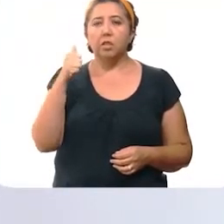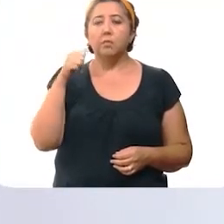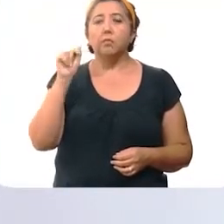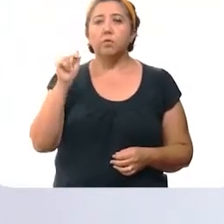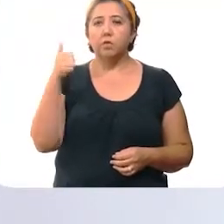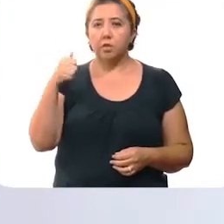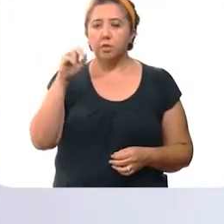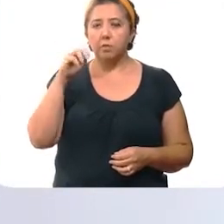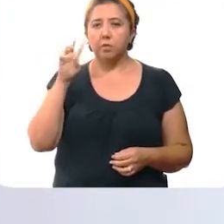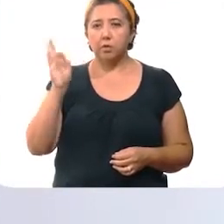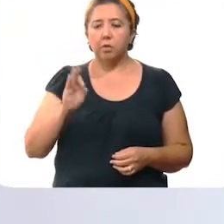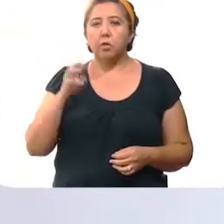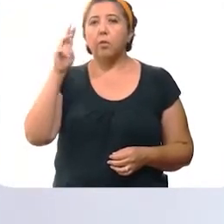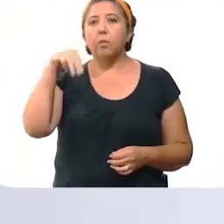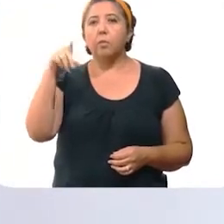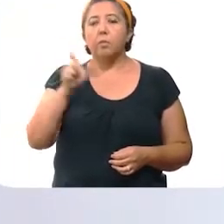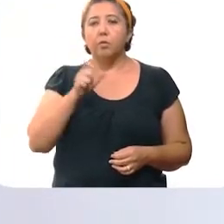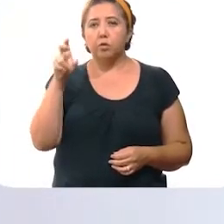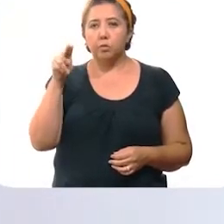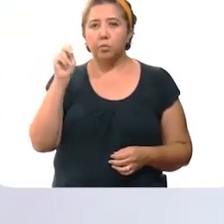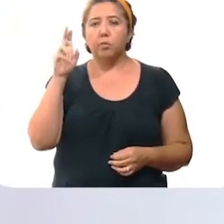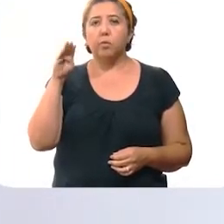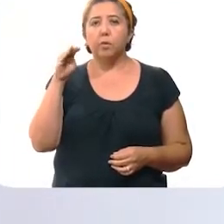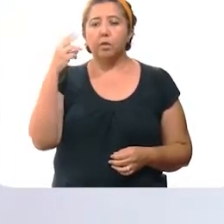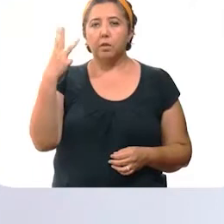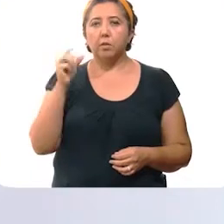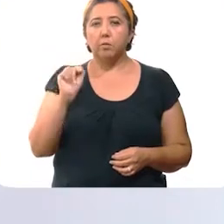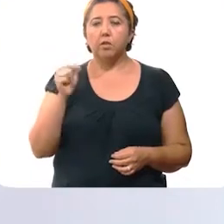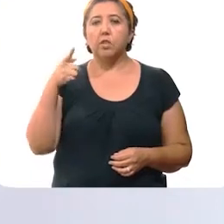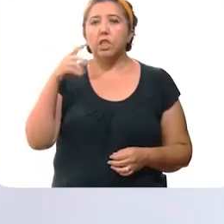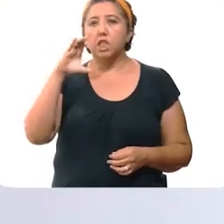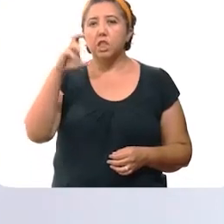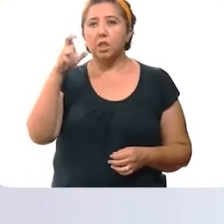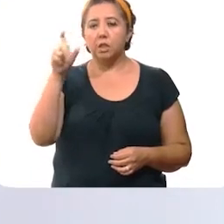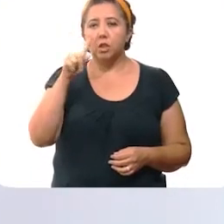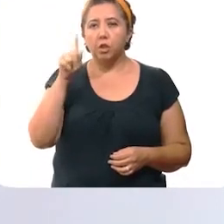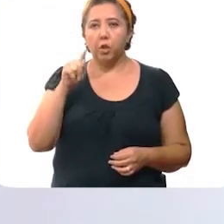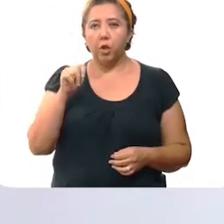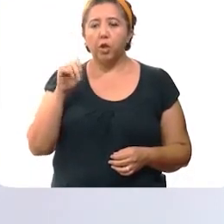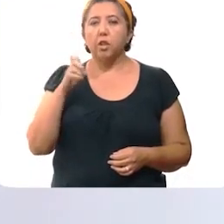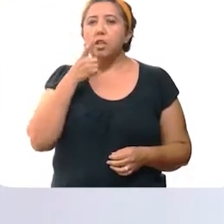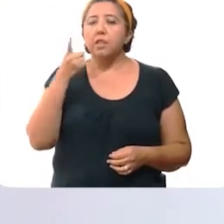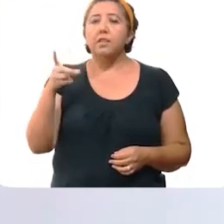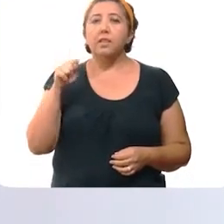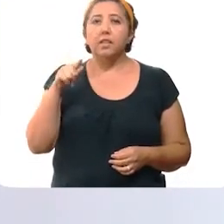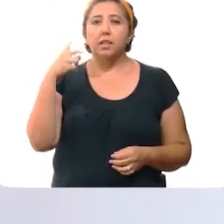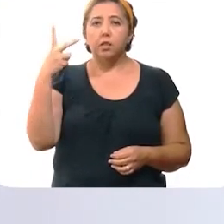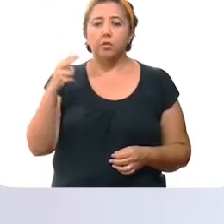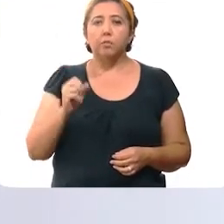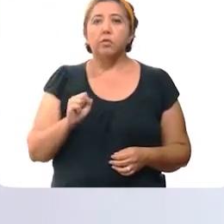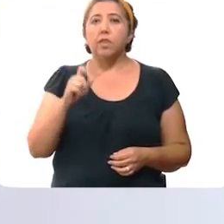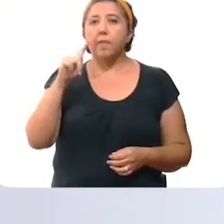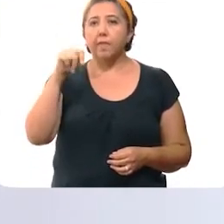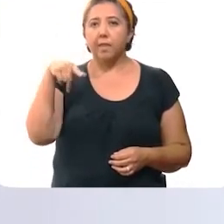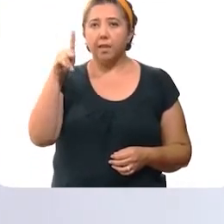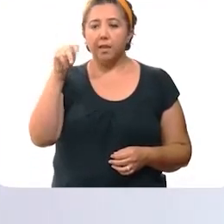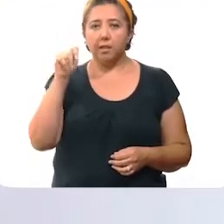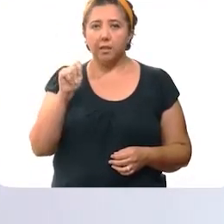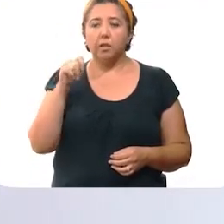86.7%, Muxupip 93.6%, Chiquintzonot 71.2%, Tequit